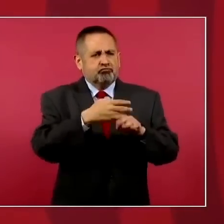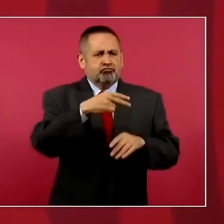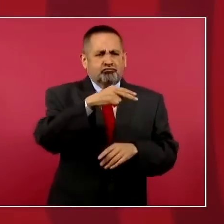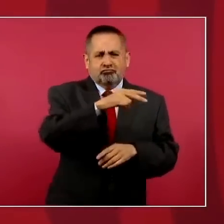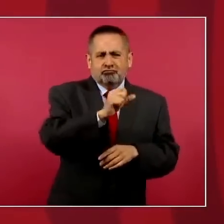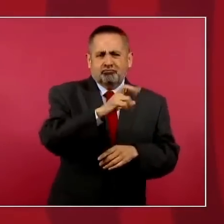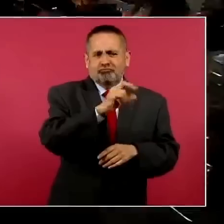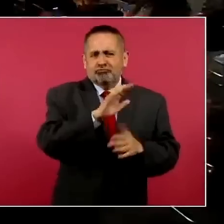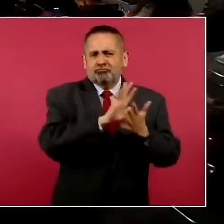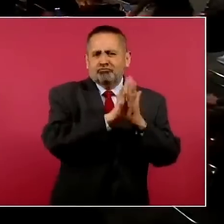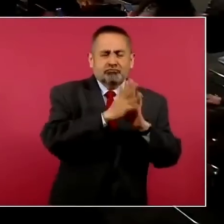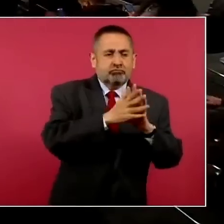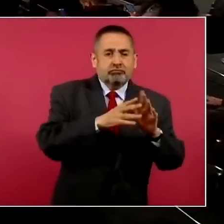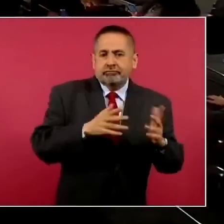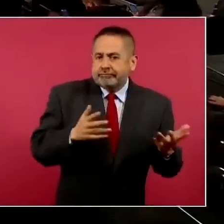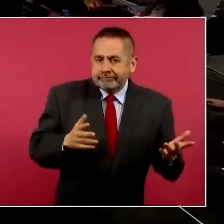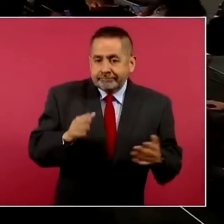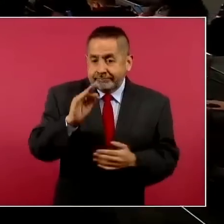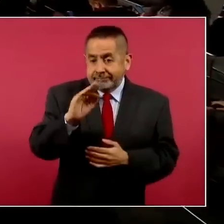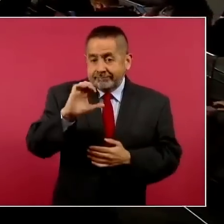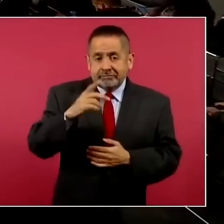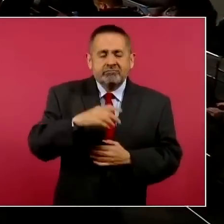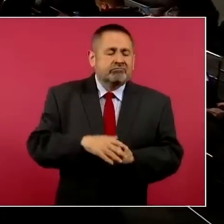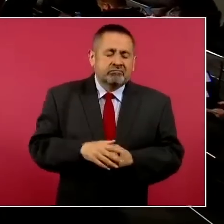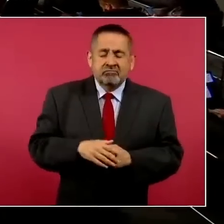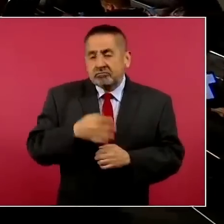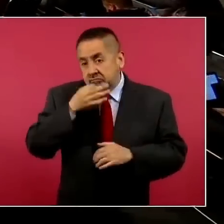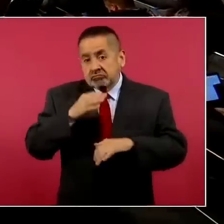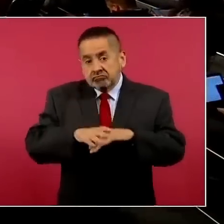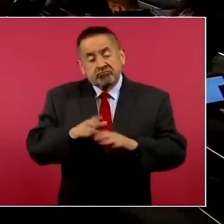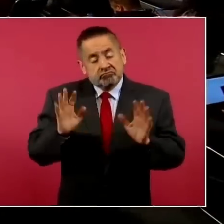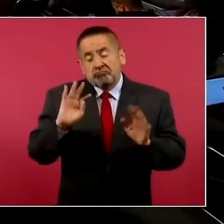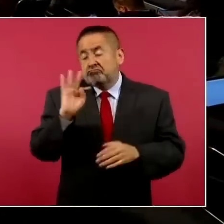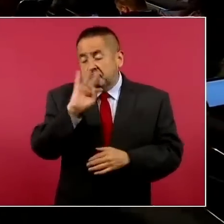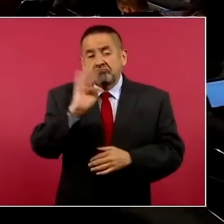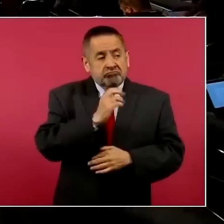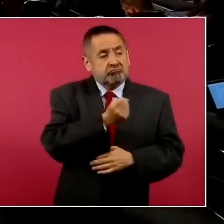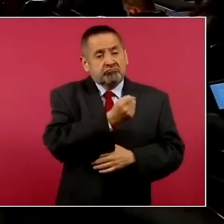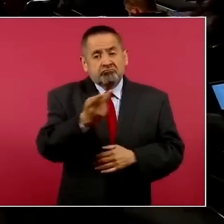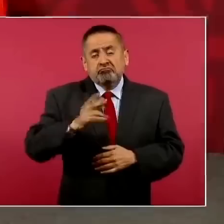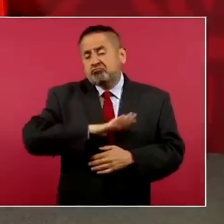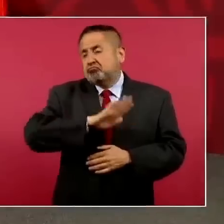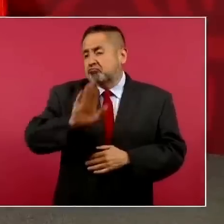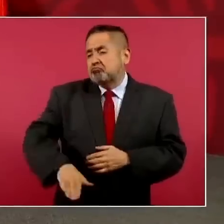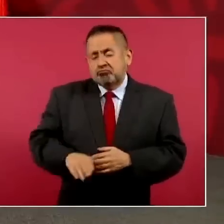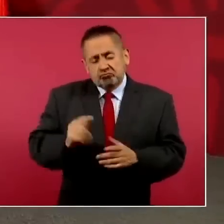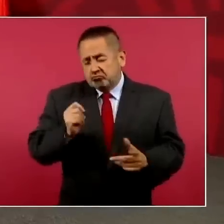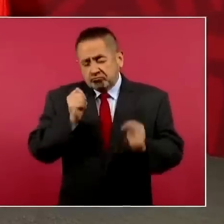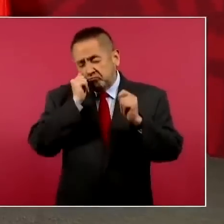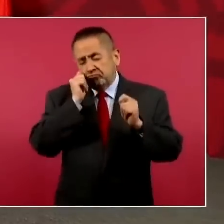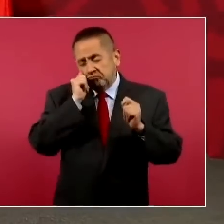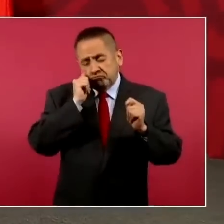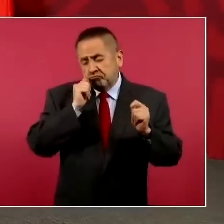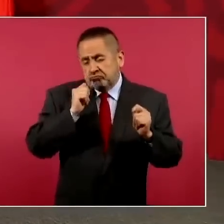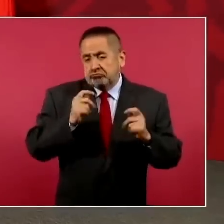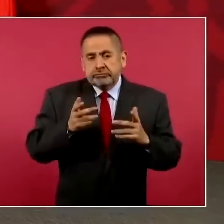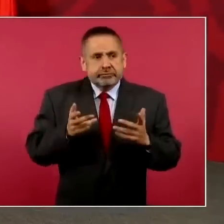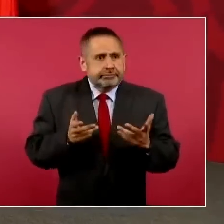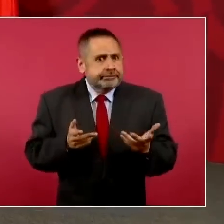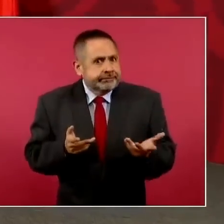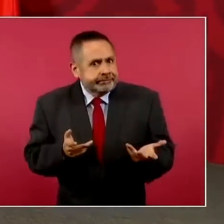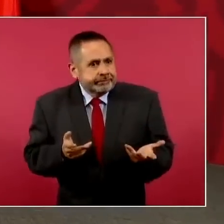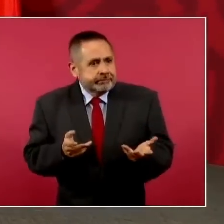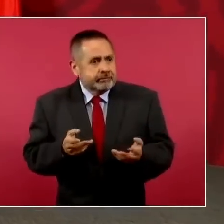y se atreve a decir que va a costar vidas, pero que